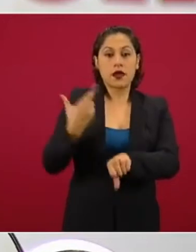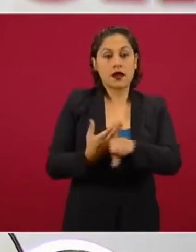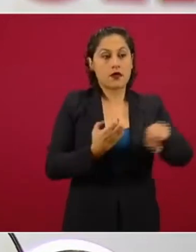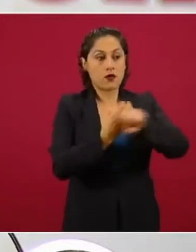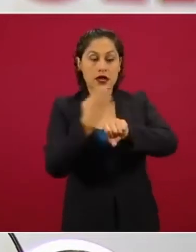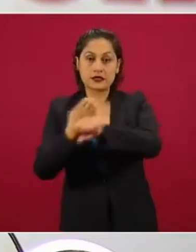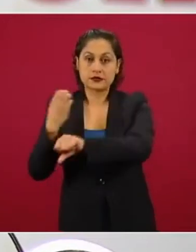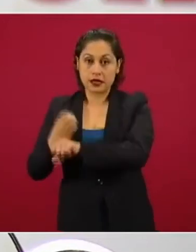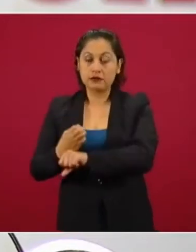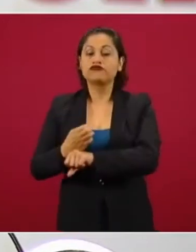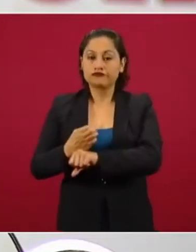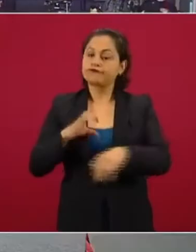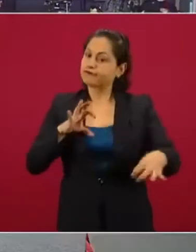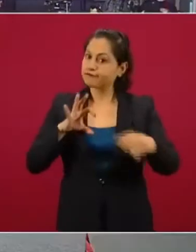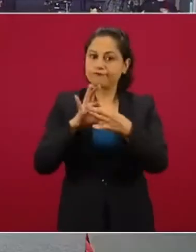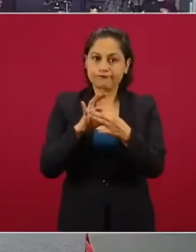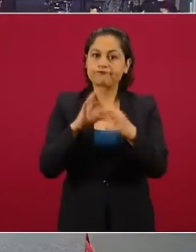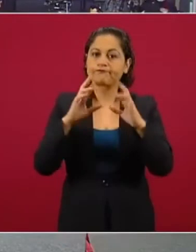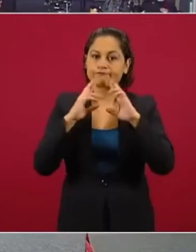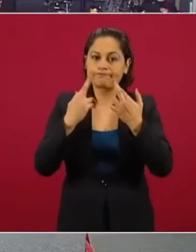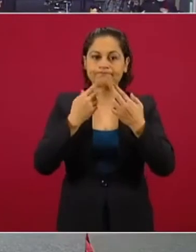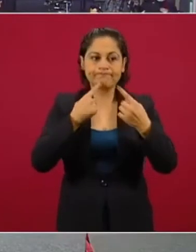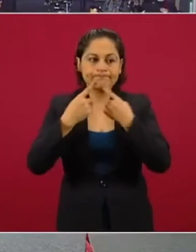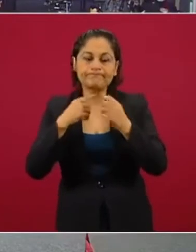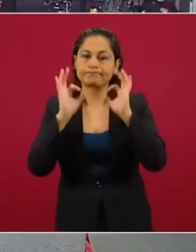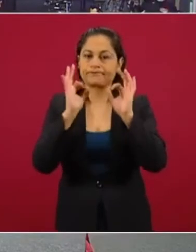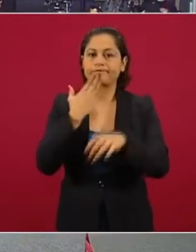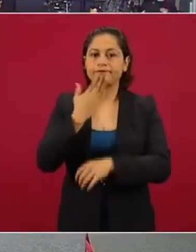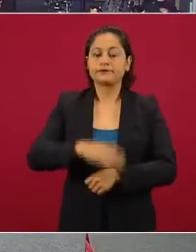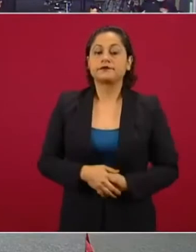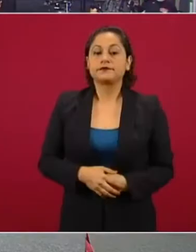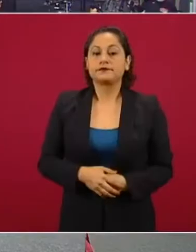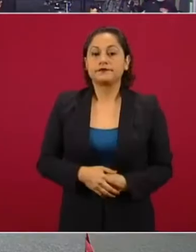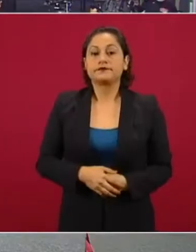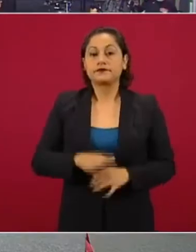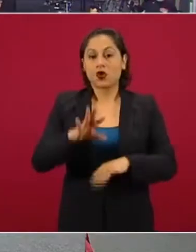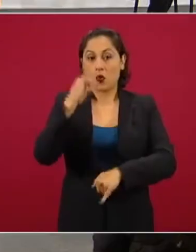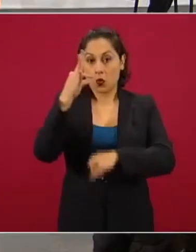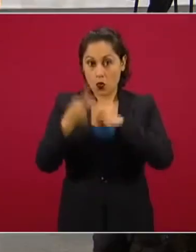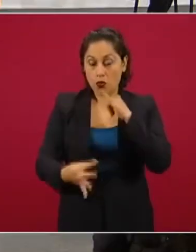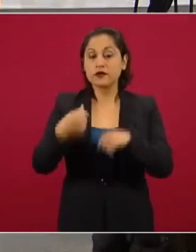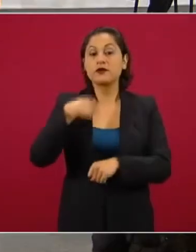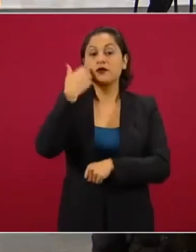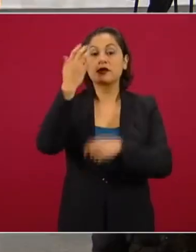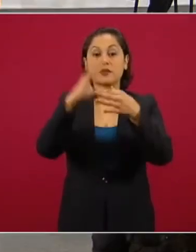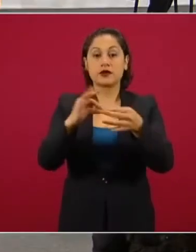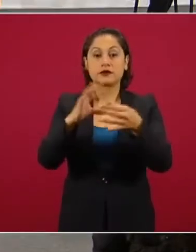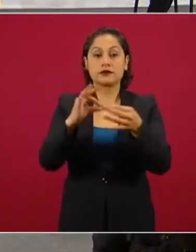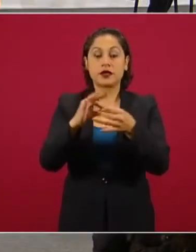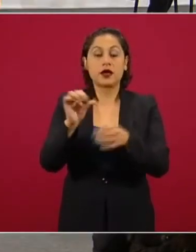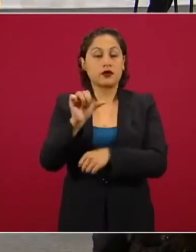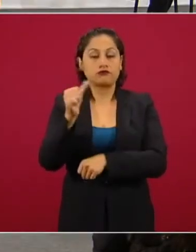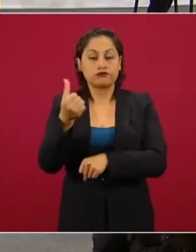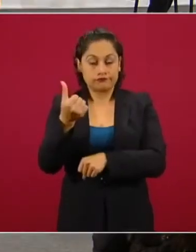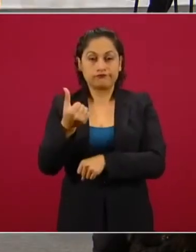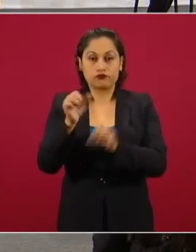las entidades federativas. Y quisiera comentar un último elemento que es importante también para las 32